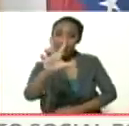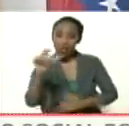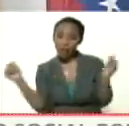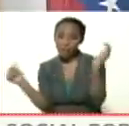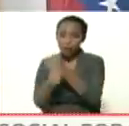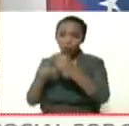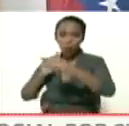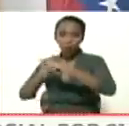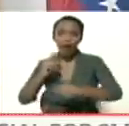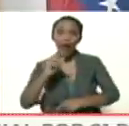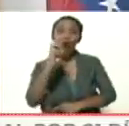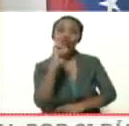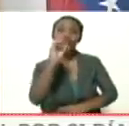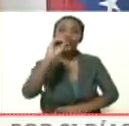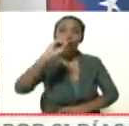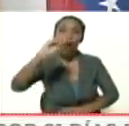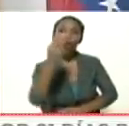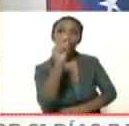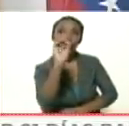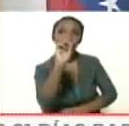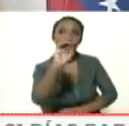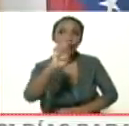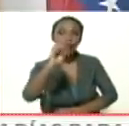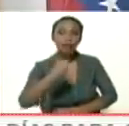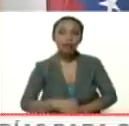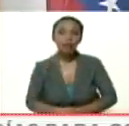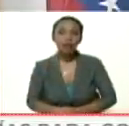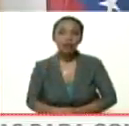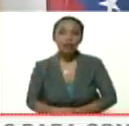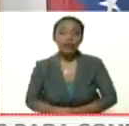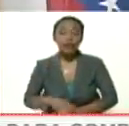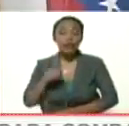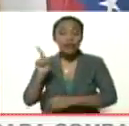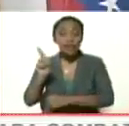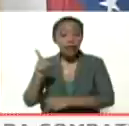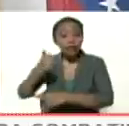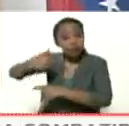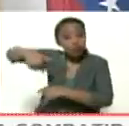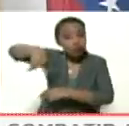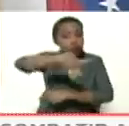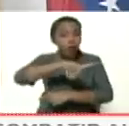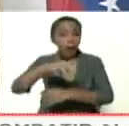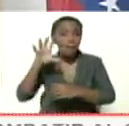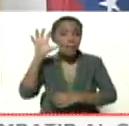en los Roques y atendidos debidamente. Y en el resto del país,